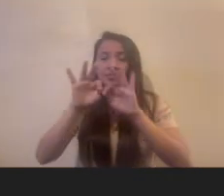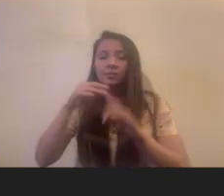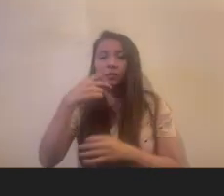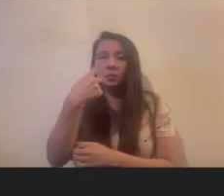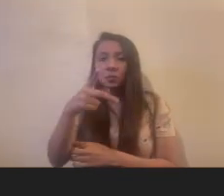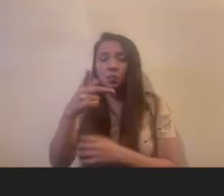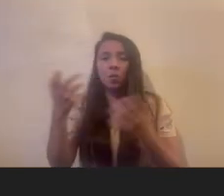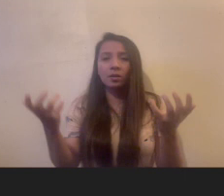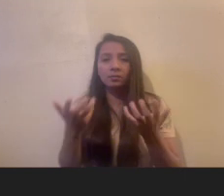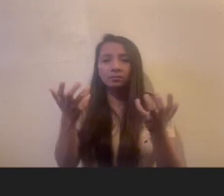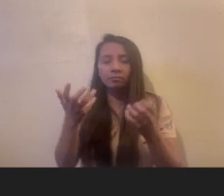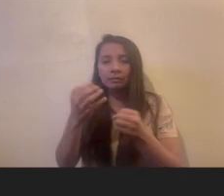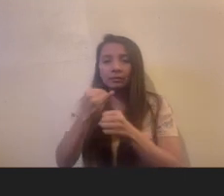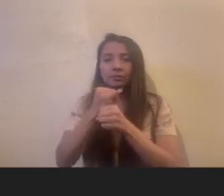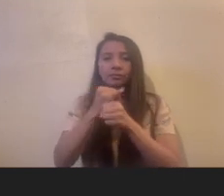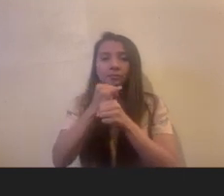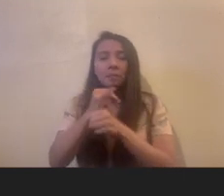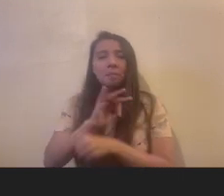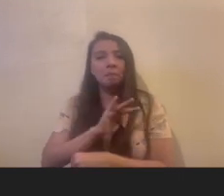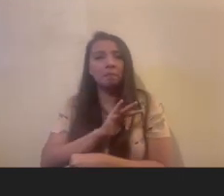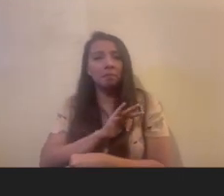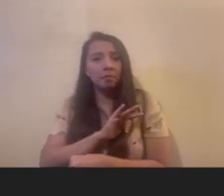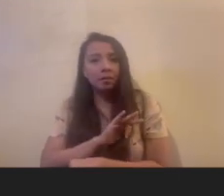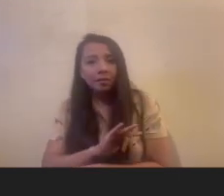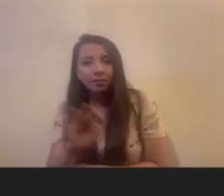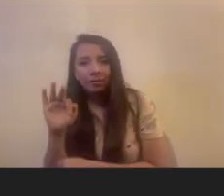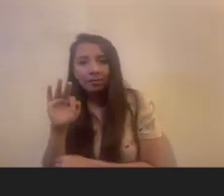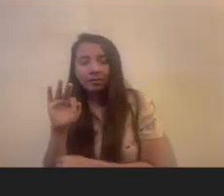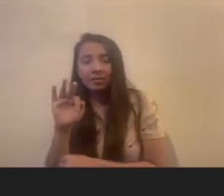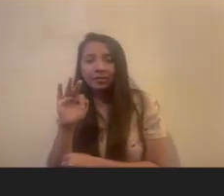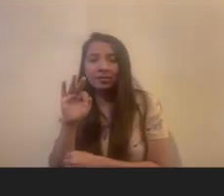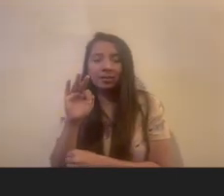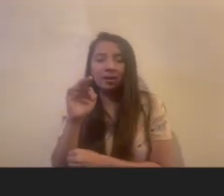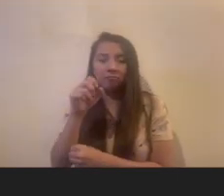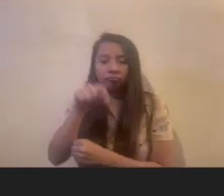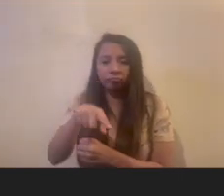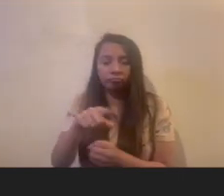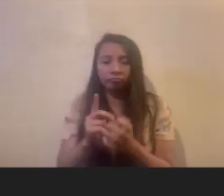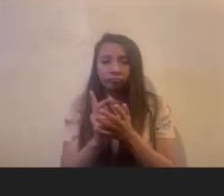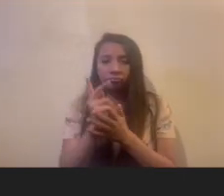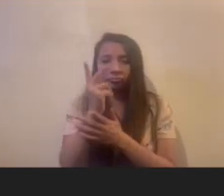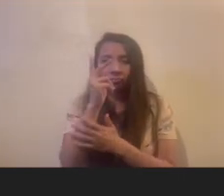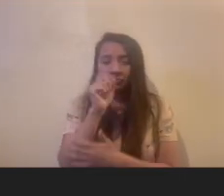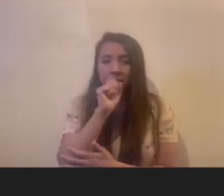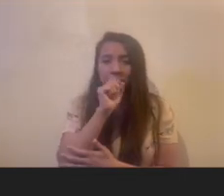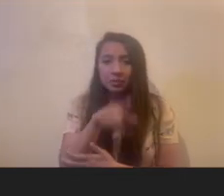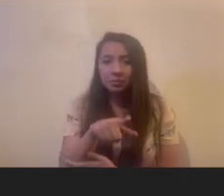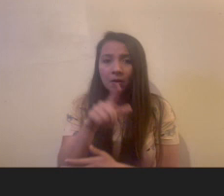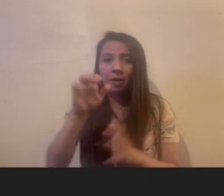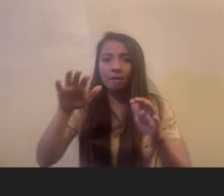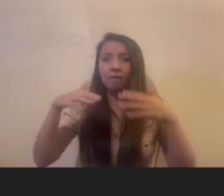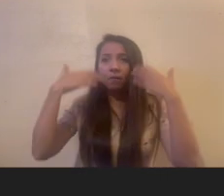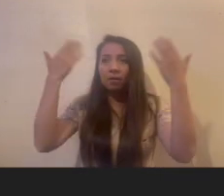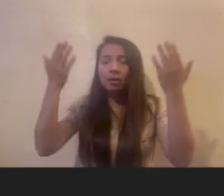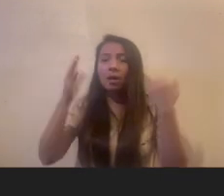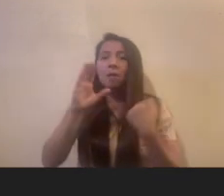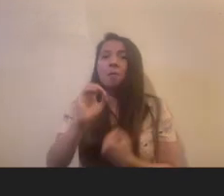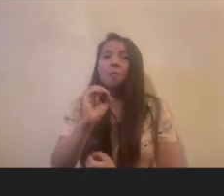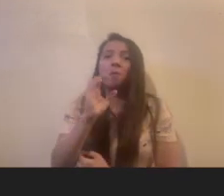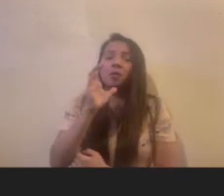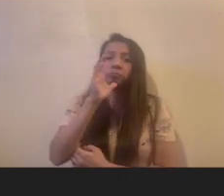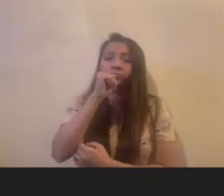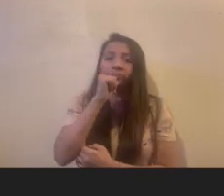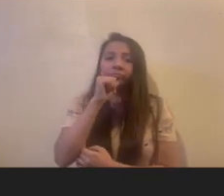haciendo de ver si se podría cultivar esta planta en el espacio,